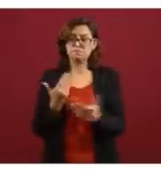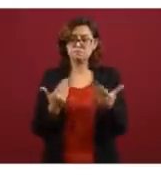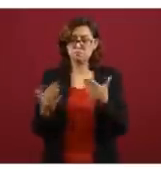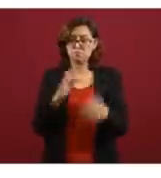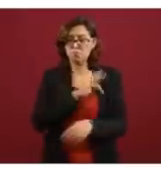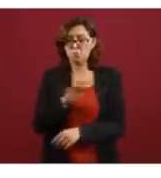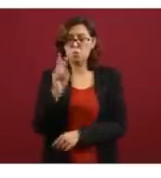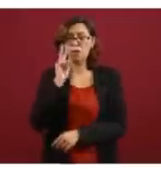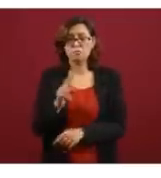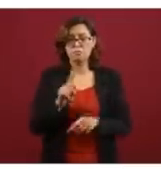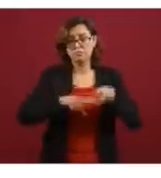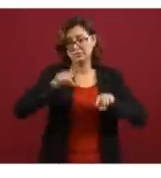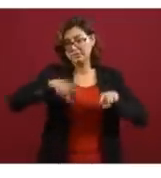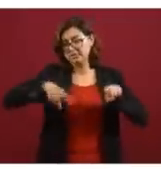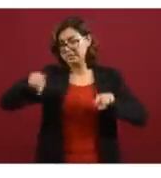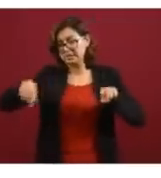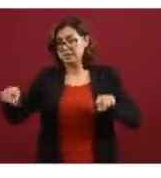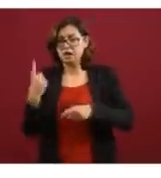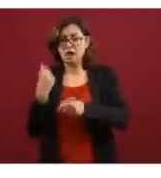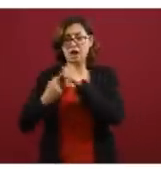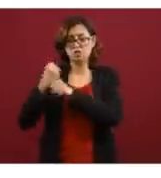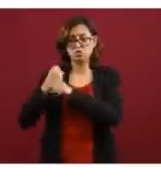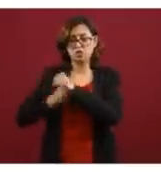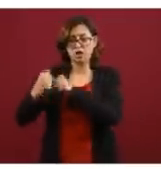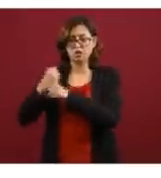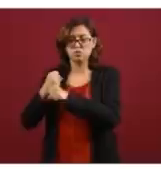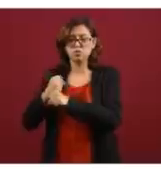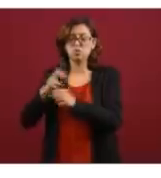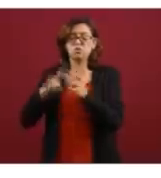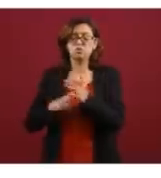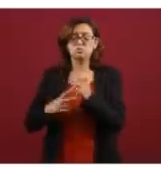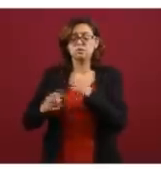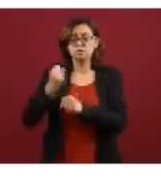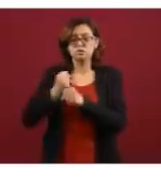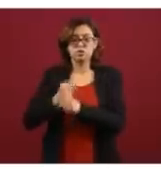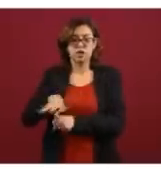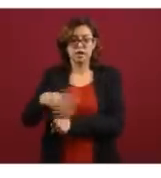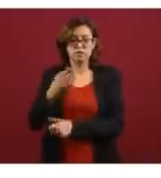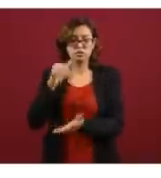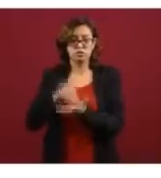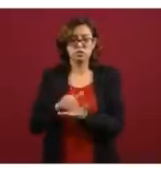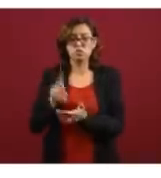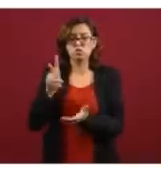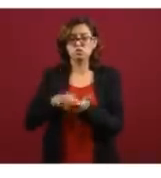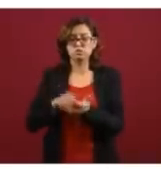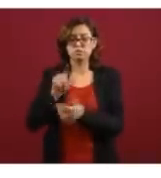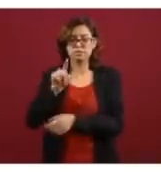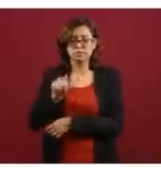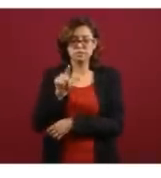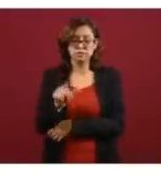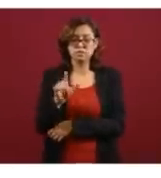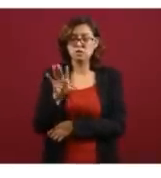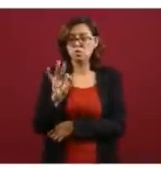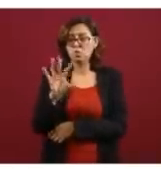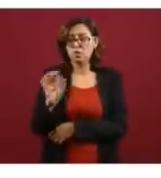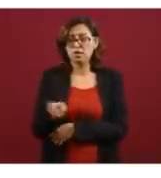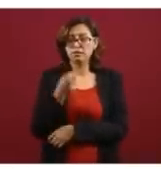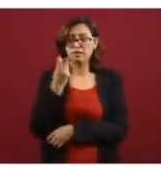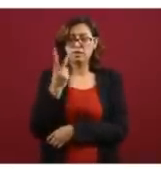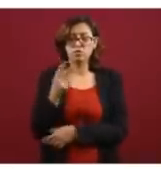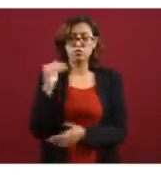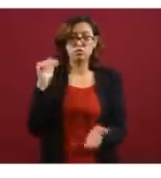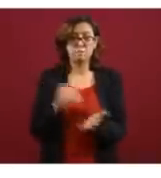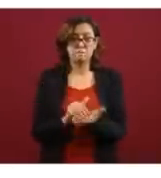ustedes pueden ver de años anteriores, 2018 14,000, 2017 42,000. Es